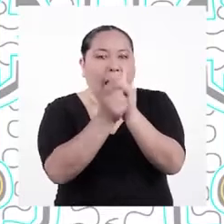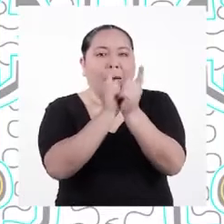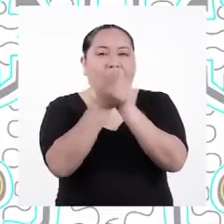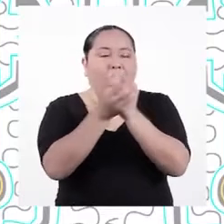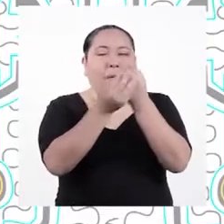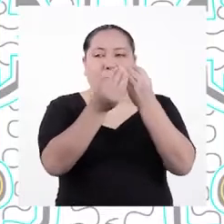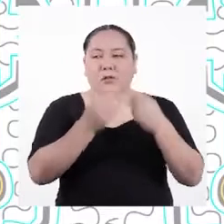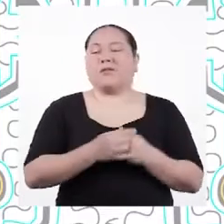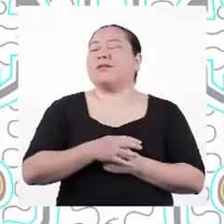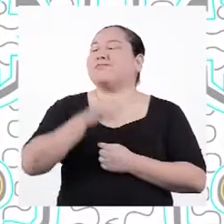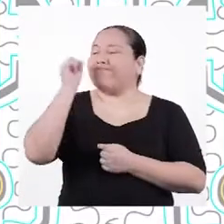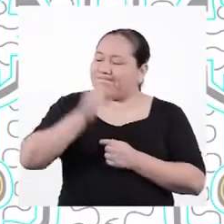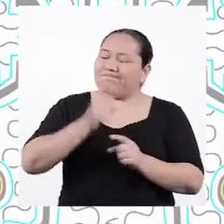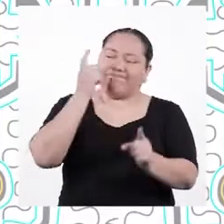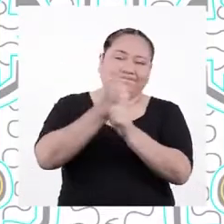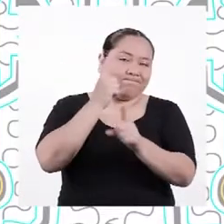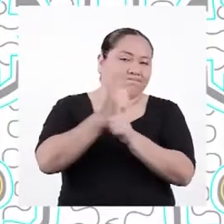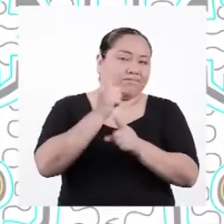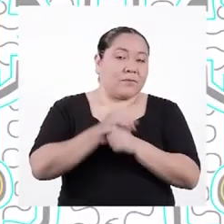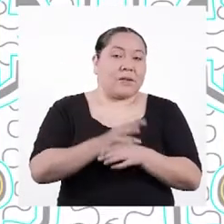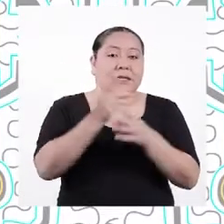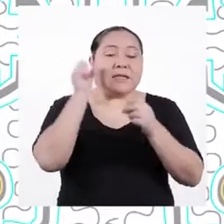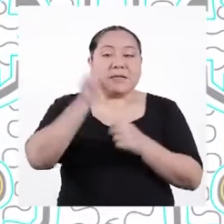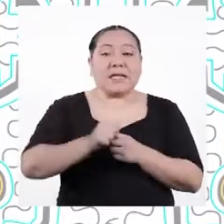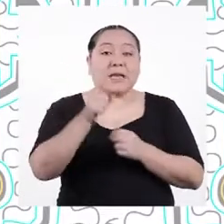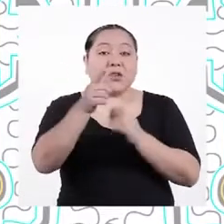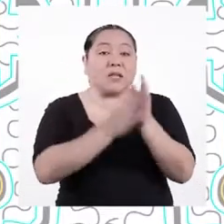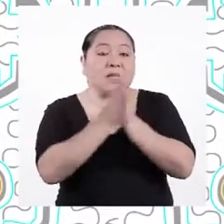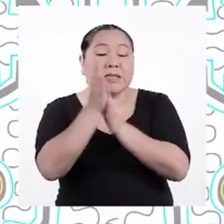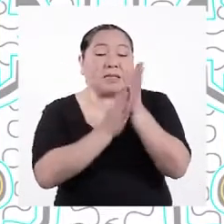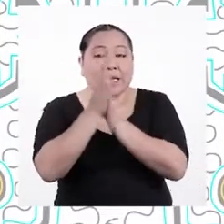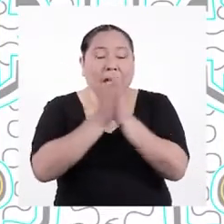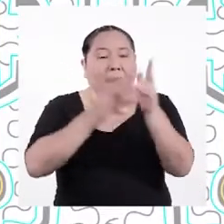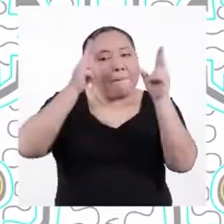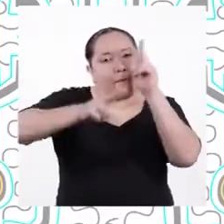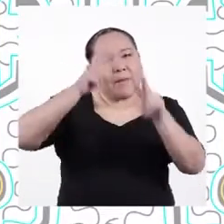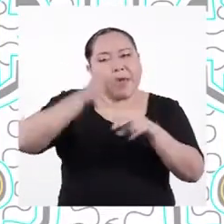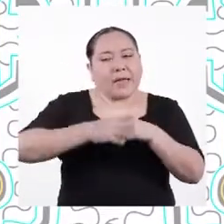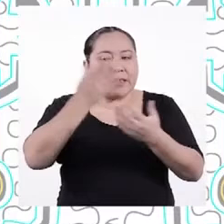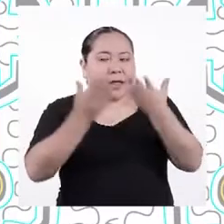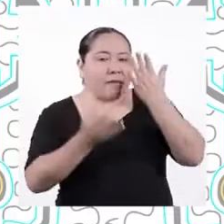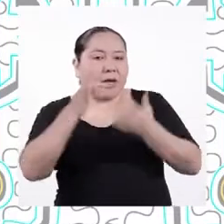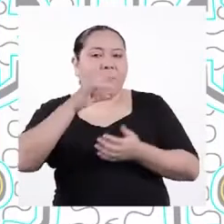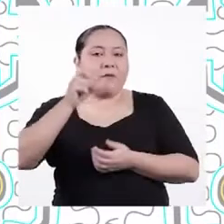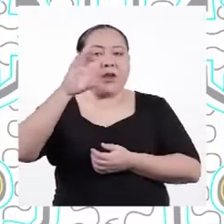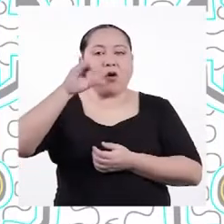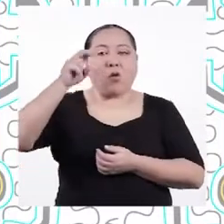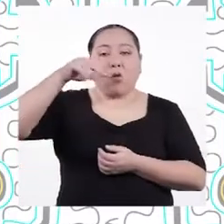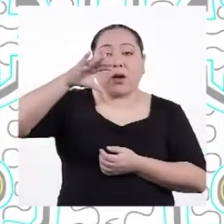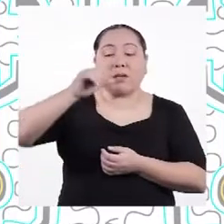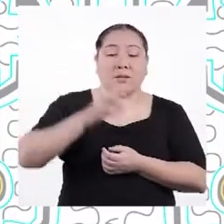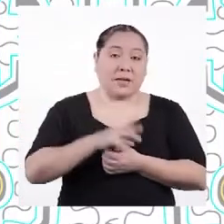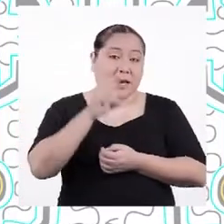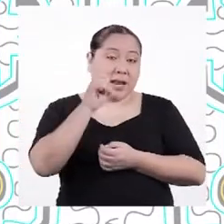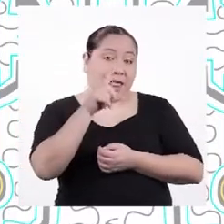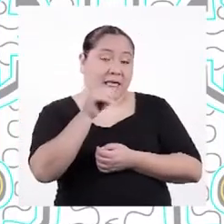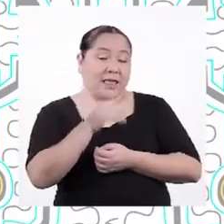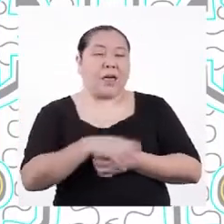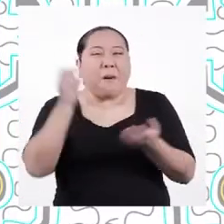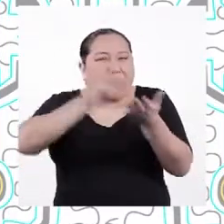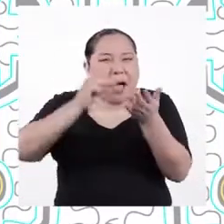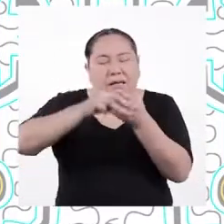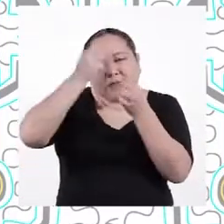Exactamente. En general, si deseamos estimar la probabilidad usando la frecuencia relativa, mientras más datos,